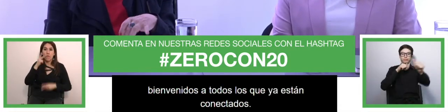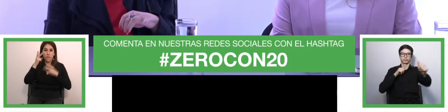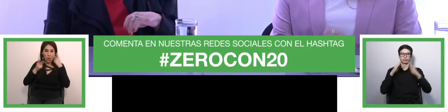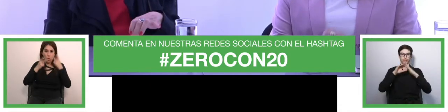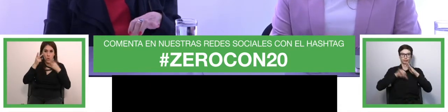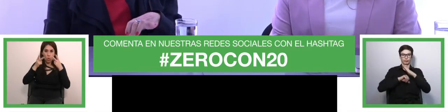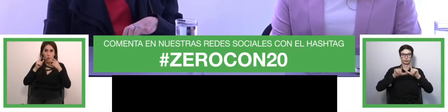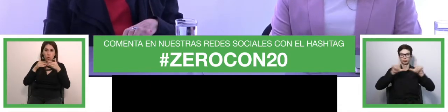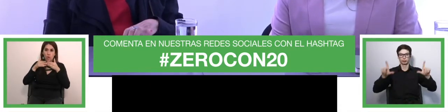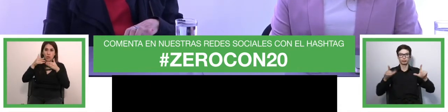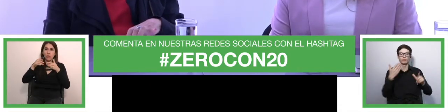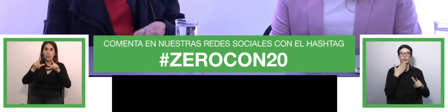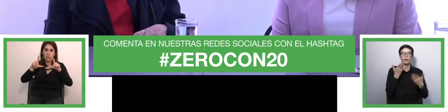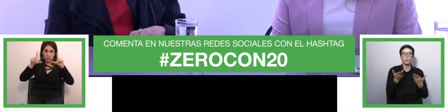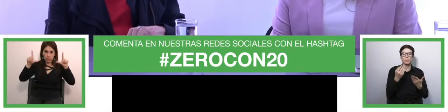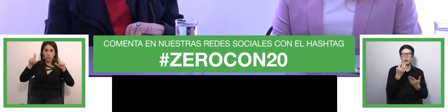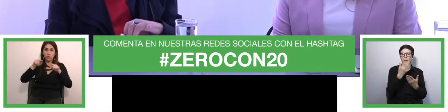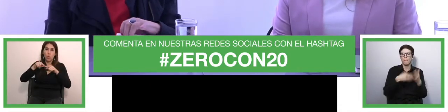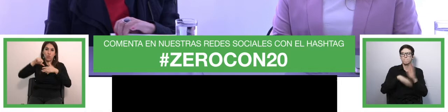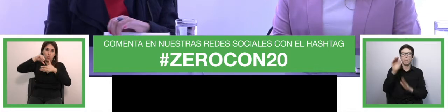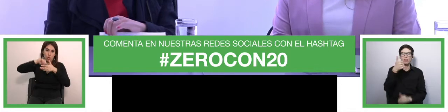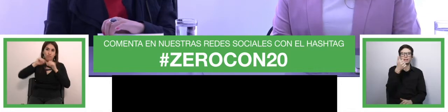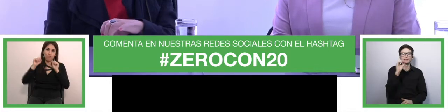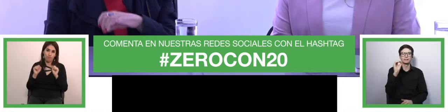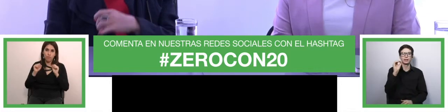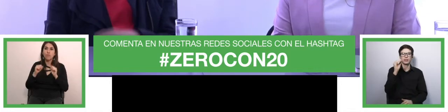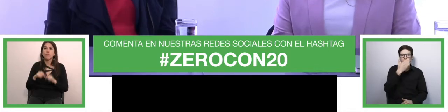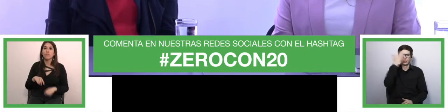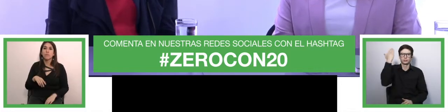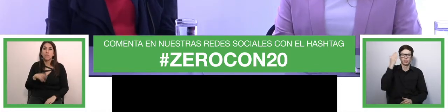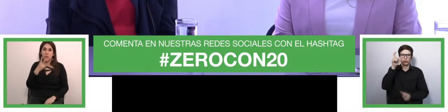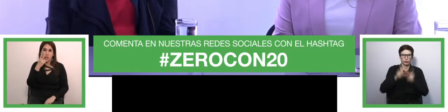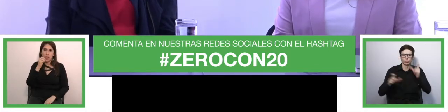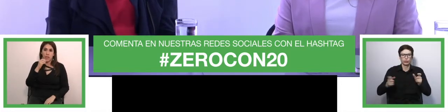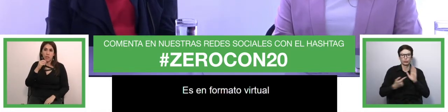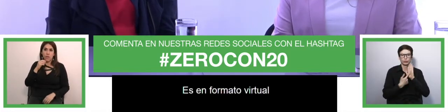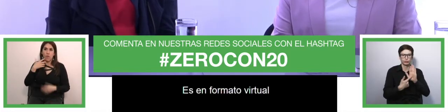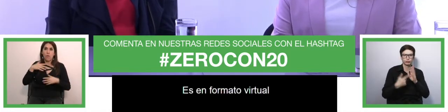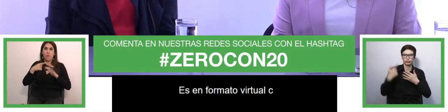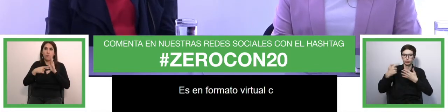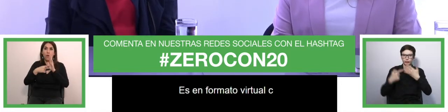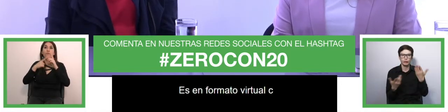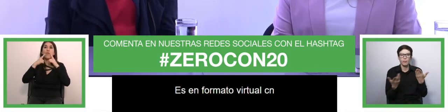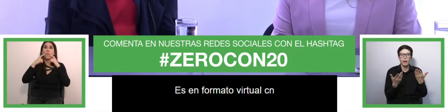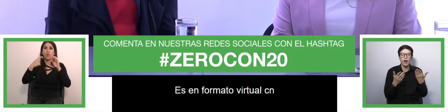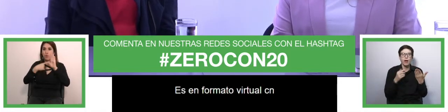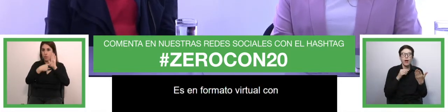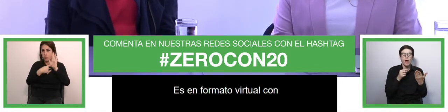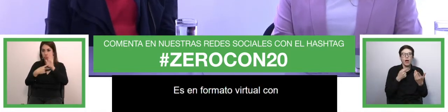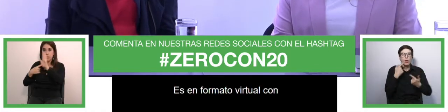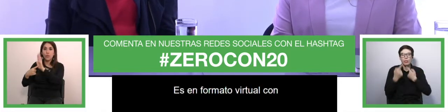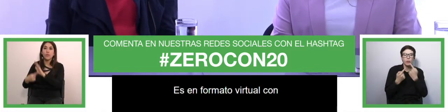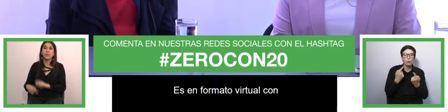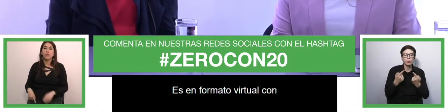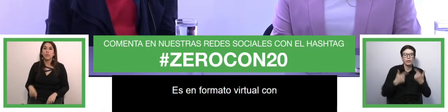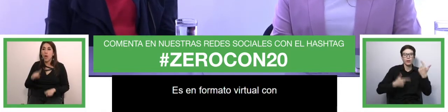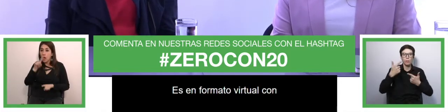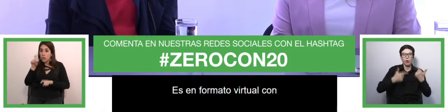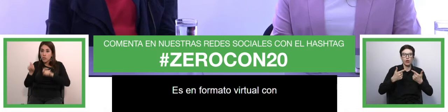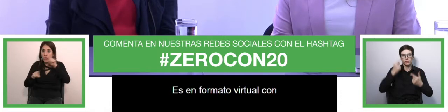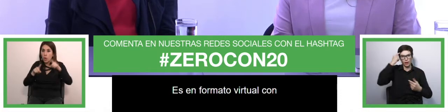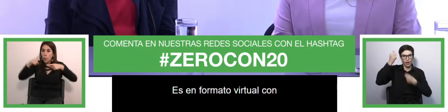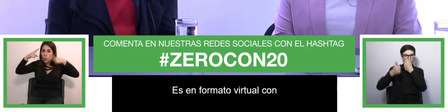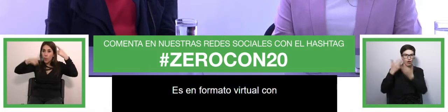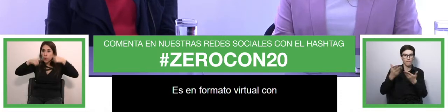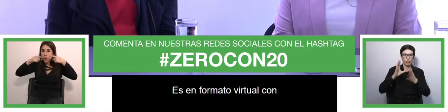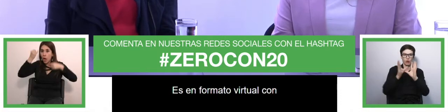expertos y tomadores de decisiones para el mundo, para discutir prácticas y políticas innovadoras que promueven el acceso a